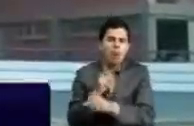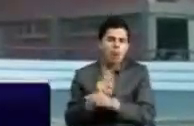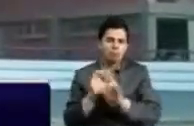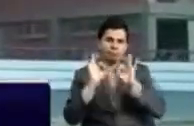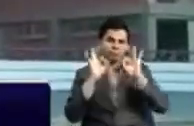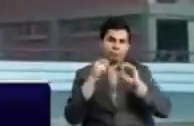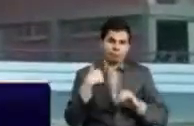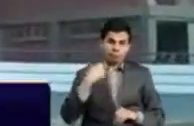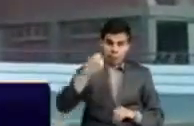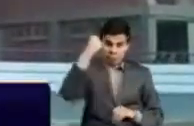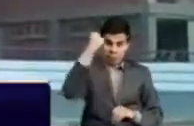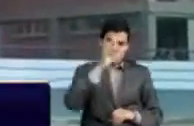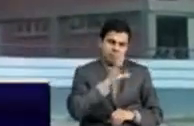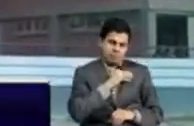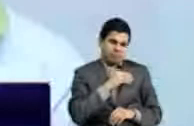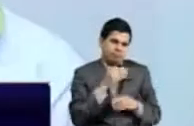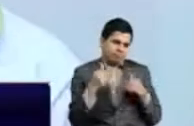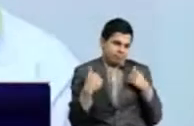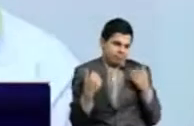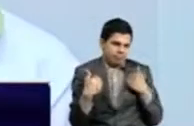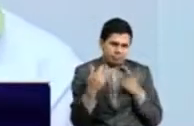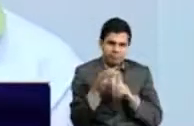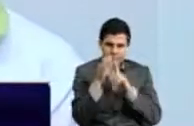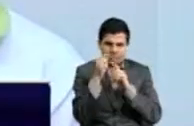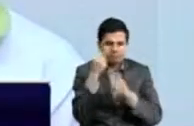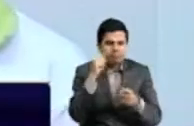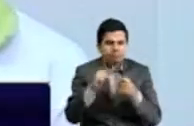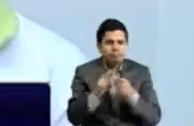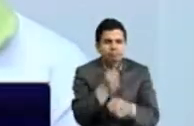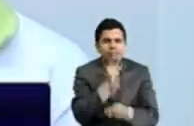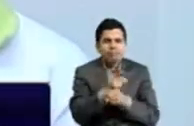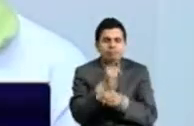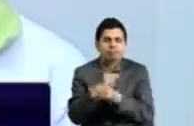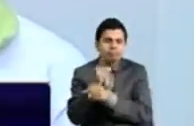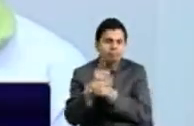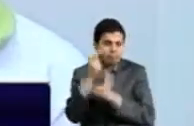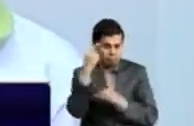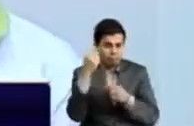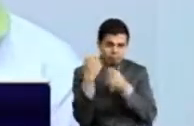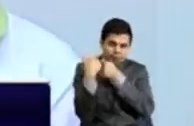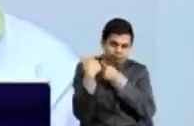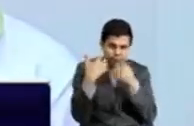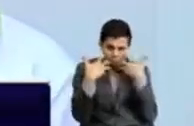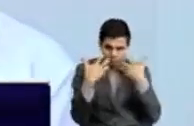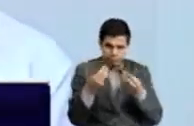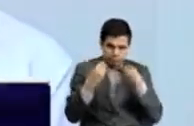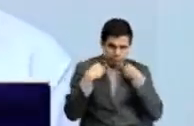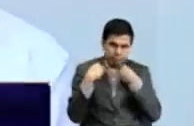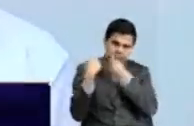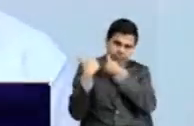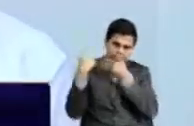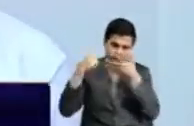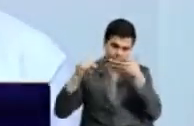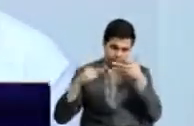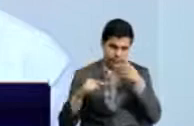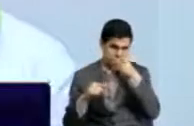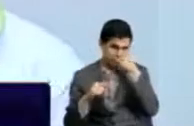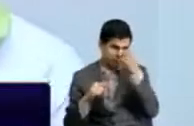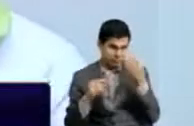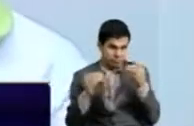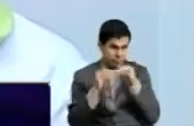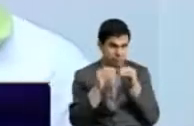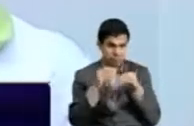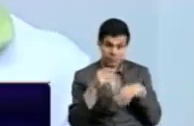Cuando gané me sentí súper orgullosa porque había cumplido con esa responsabilidad que habían dejado en mis manos. Es